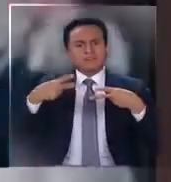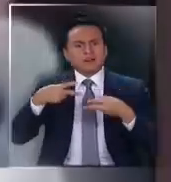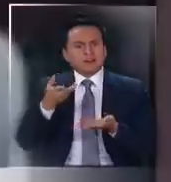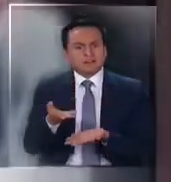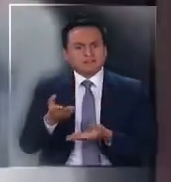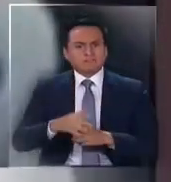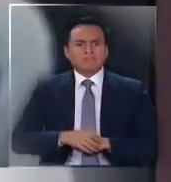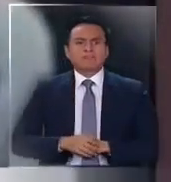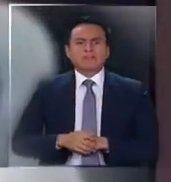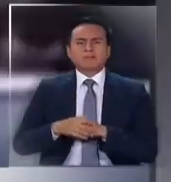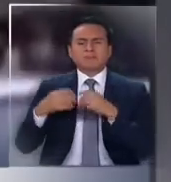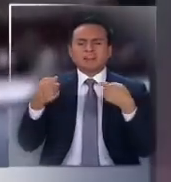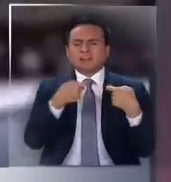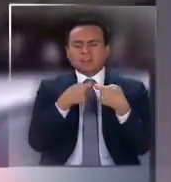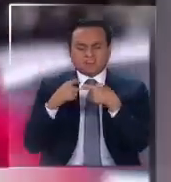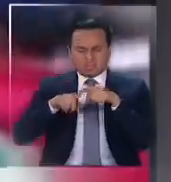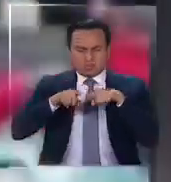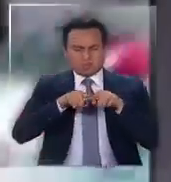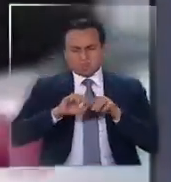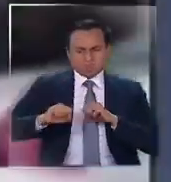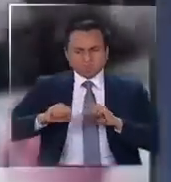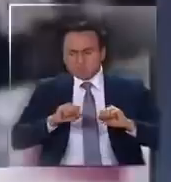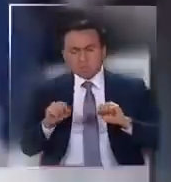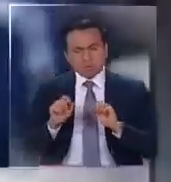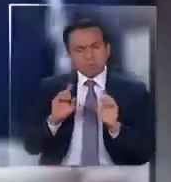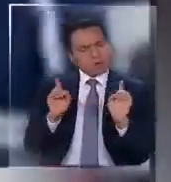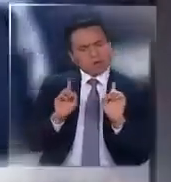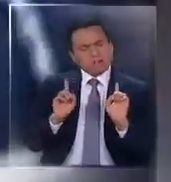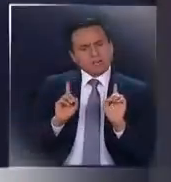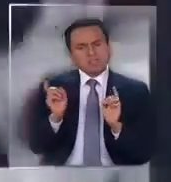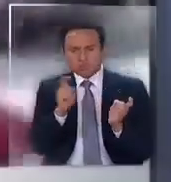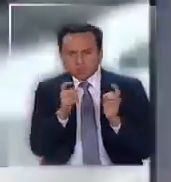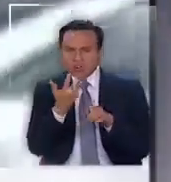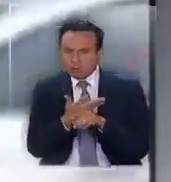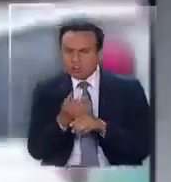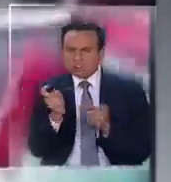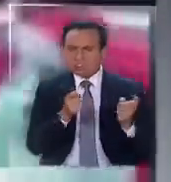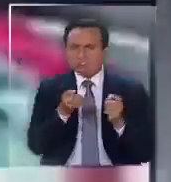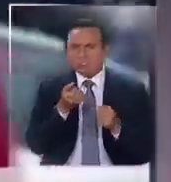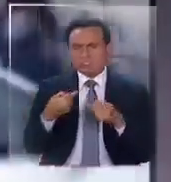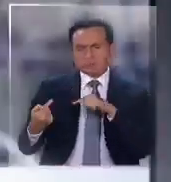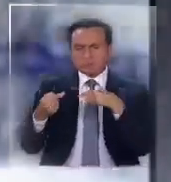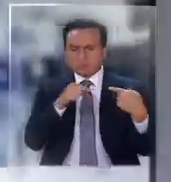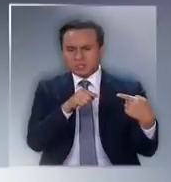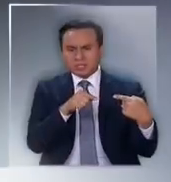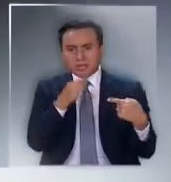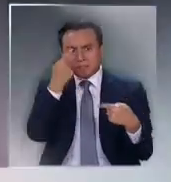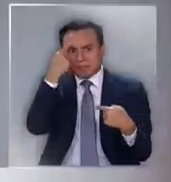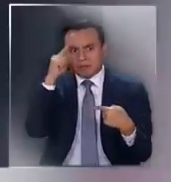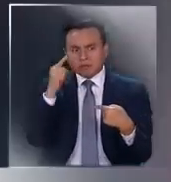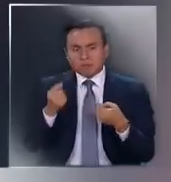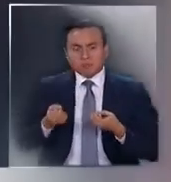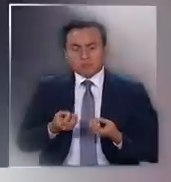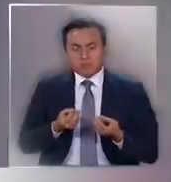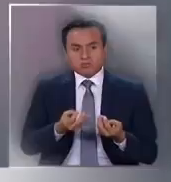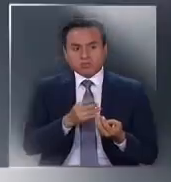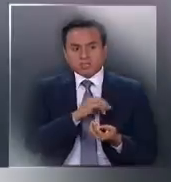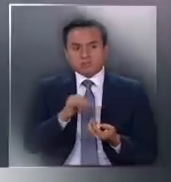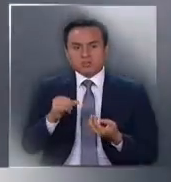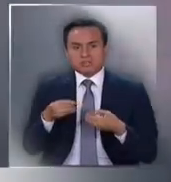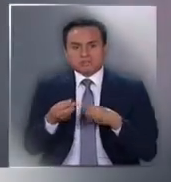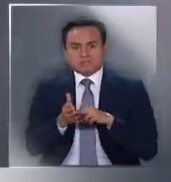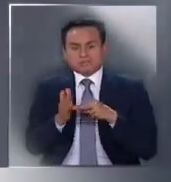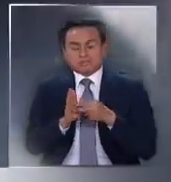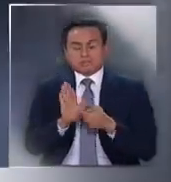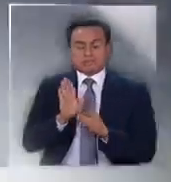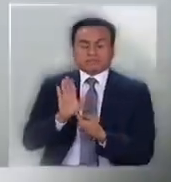Mar. Pelea territorial que usualmente no pasa de insultos y discusiones, pero que ante la menor provocación termina